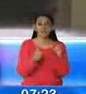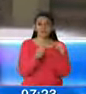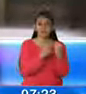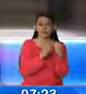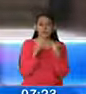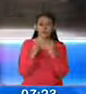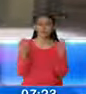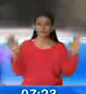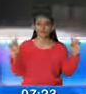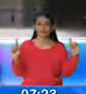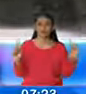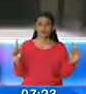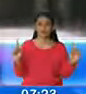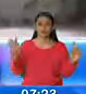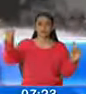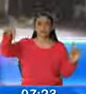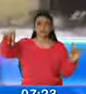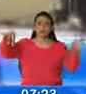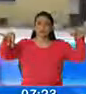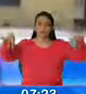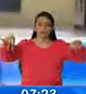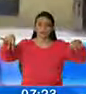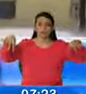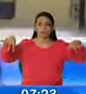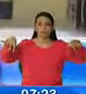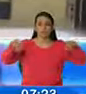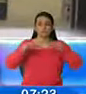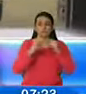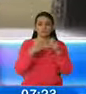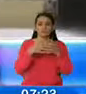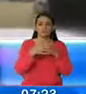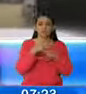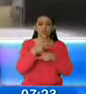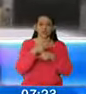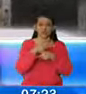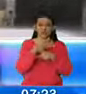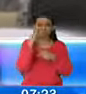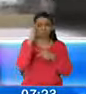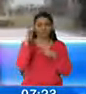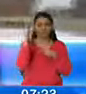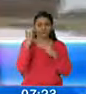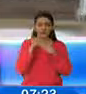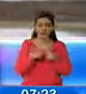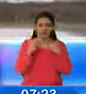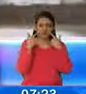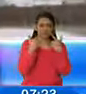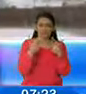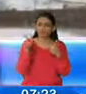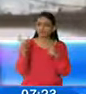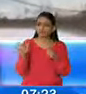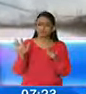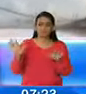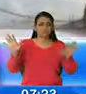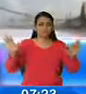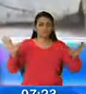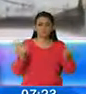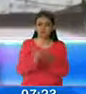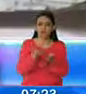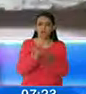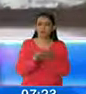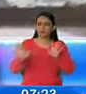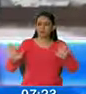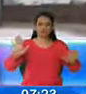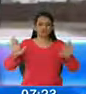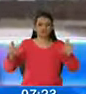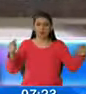agrupaciones sufragaban. El personal del Consejo Nacional Electoral y la Fuerza Pública tuvieron que intervenir para calmar los ánimos ciudadanos.